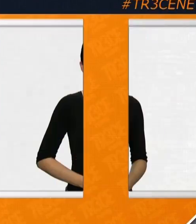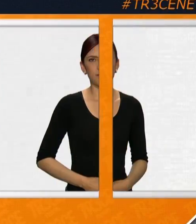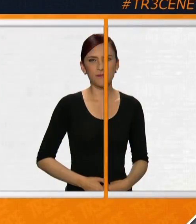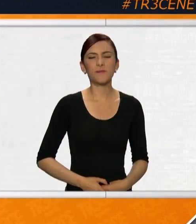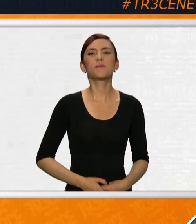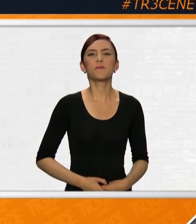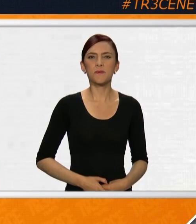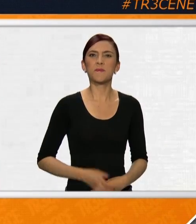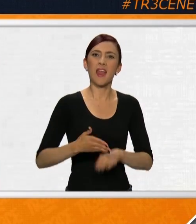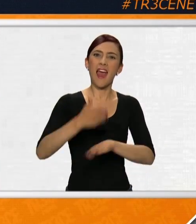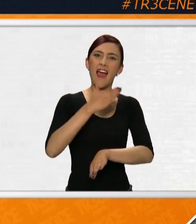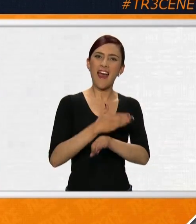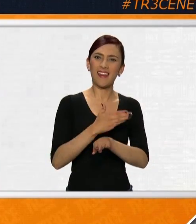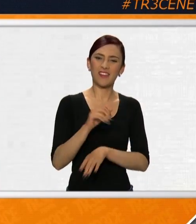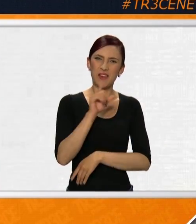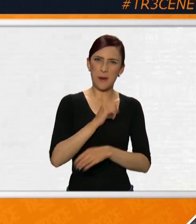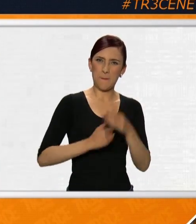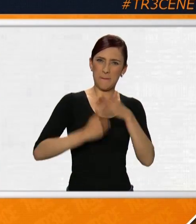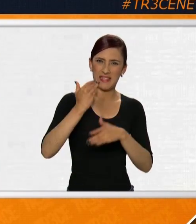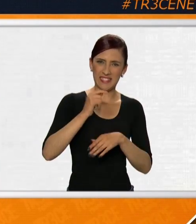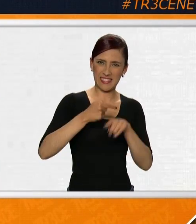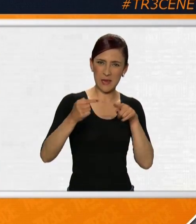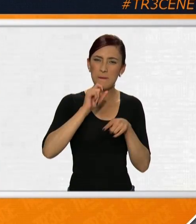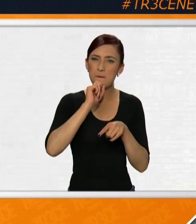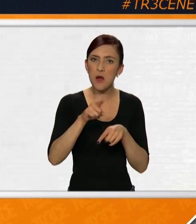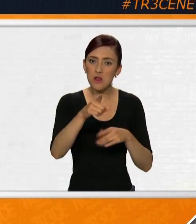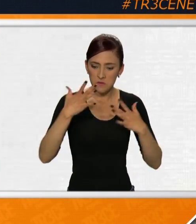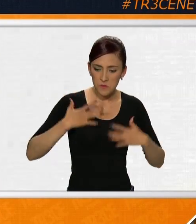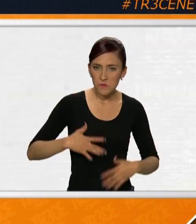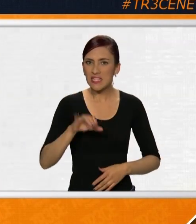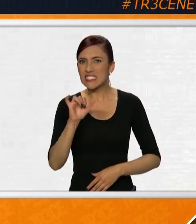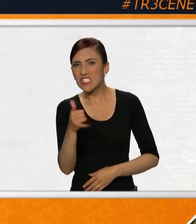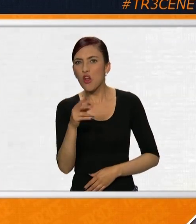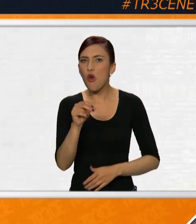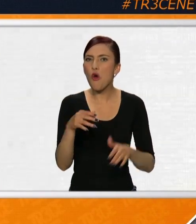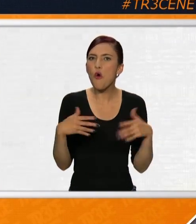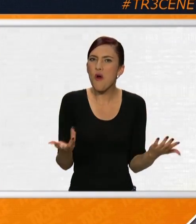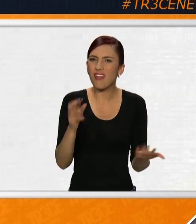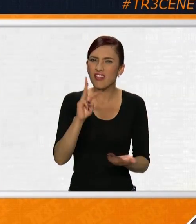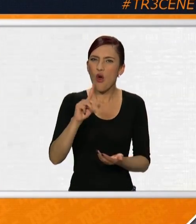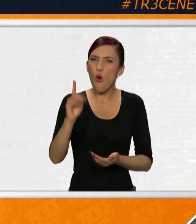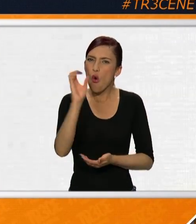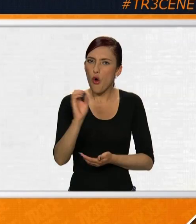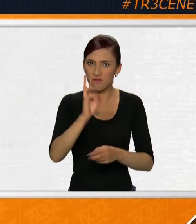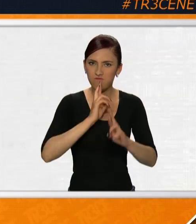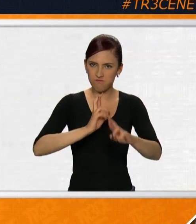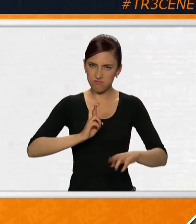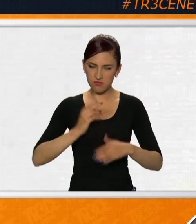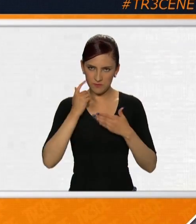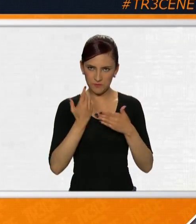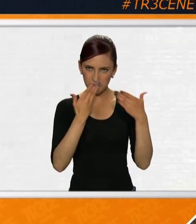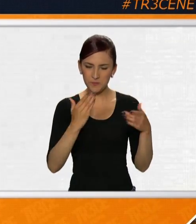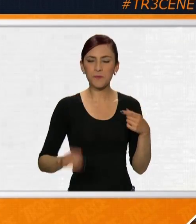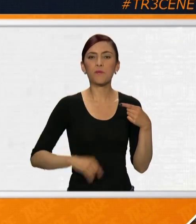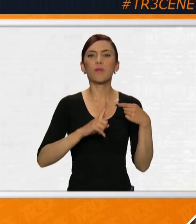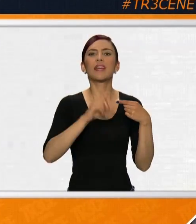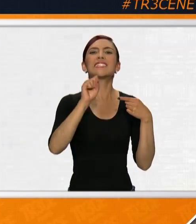Les planteamos una pregunta a inicio de semana. ¿Se va a disfrazar sí o no? Y estos son los resultados. Sí,